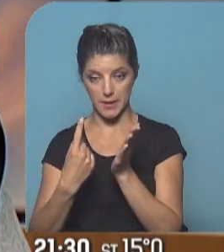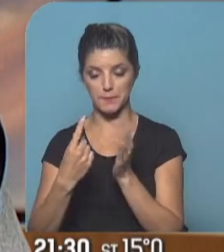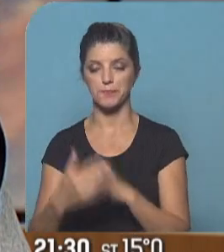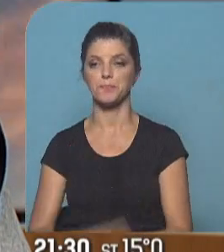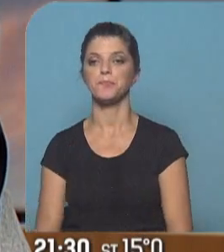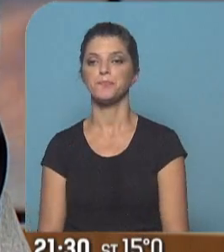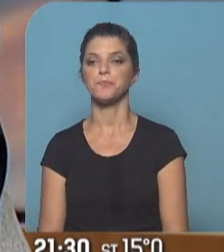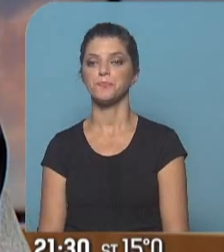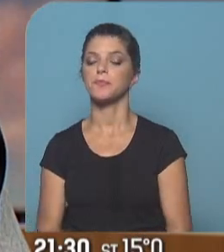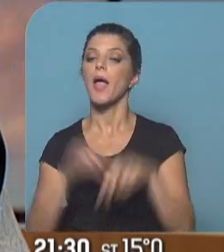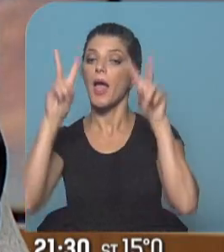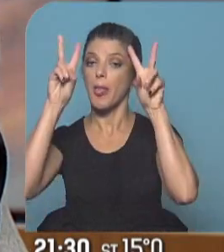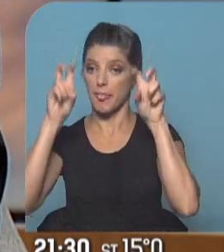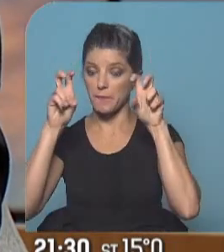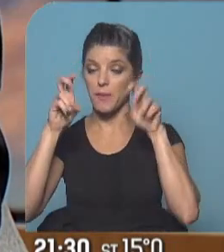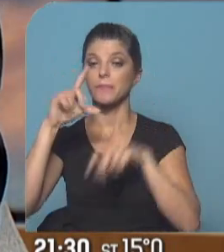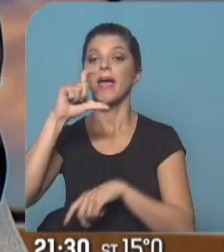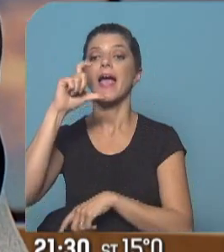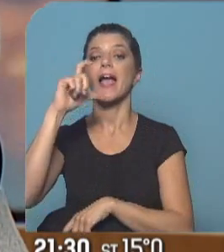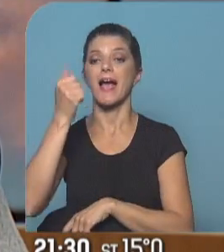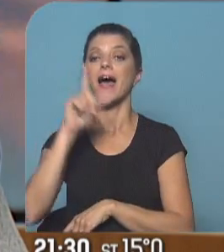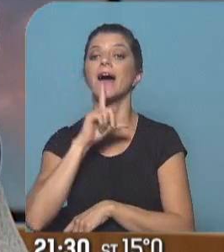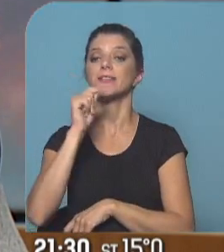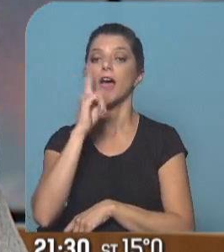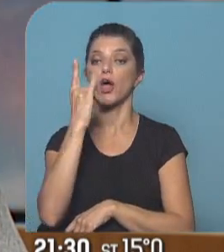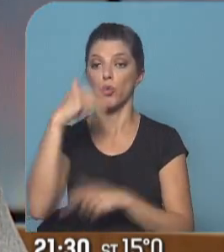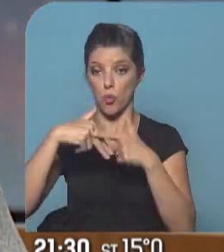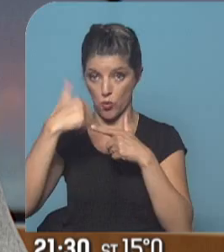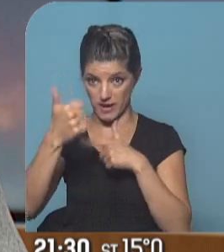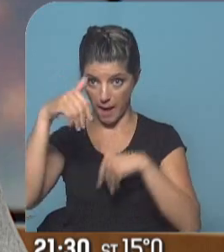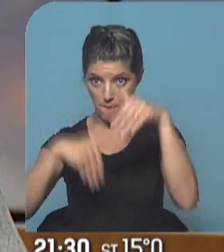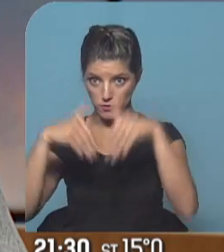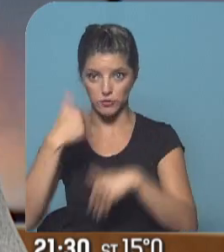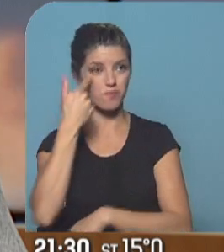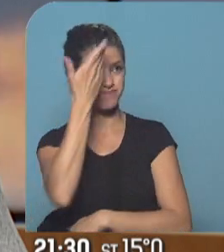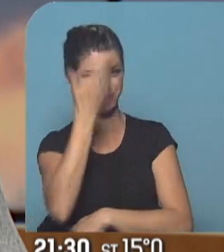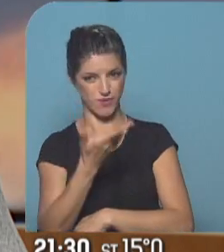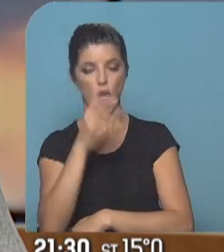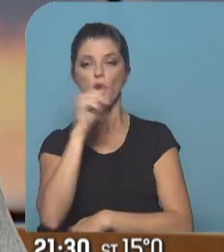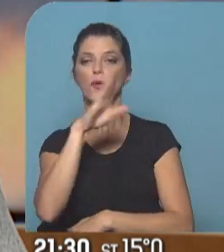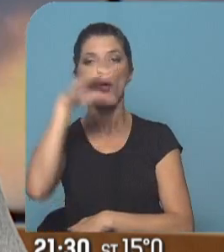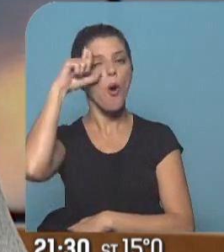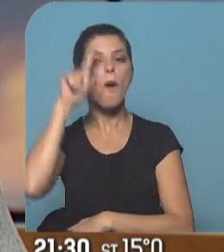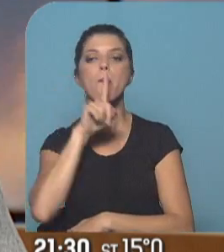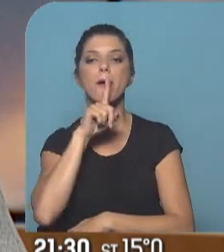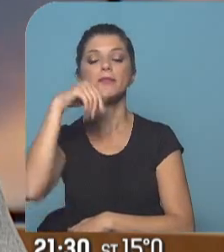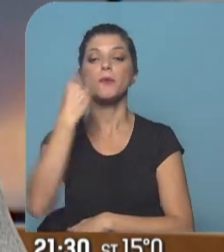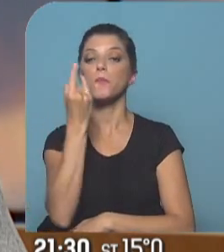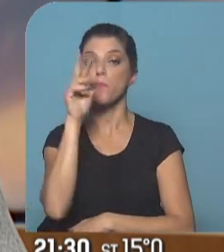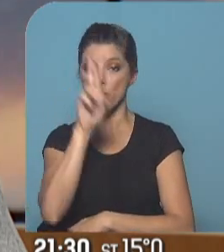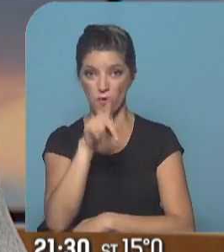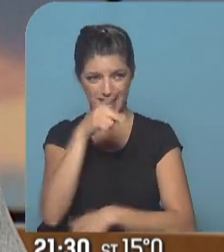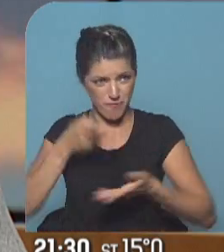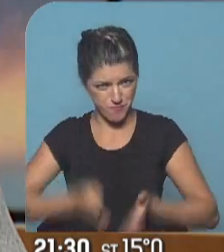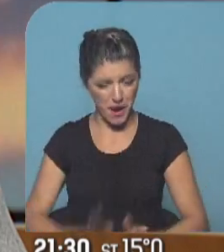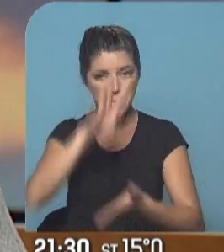con el tema de referéndum en cataluña y para eso tenemos a robert moore que es periodista nacido en barcelona vivió así hasta